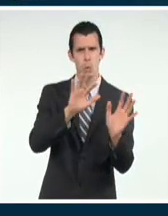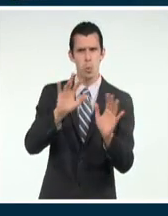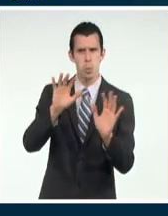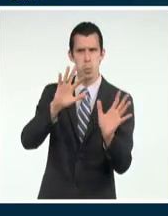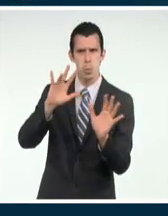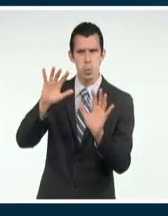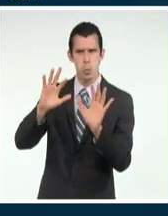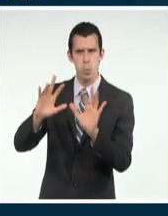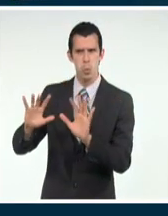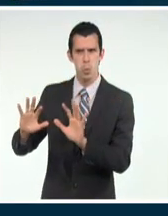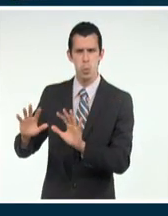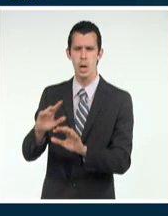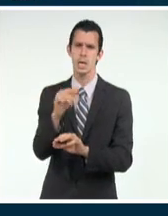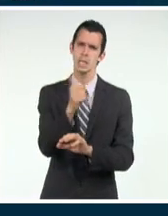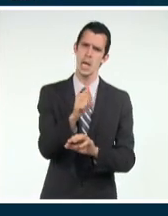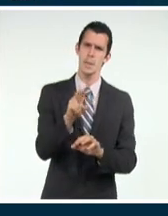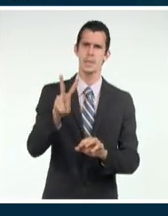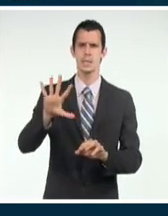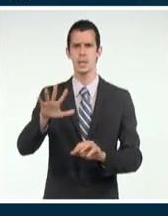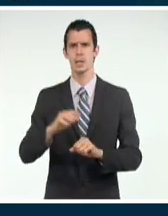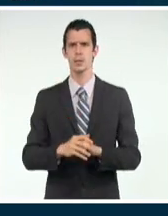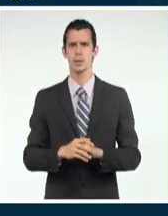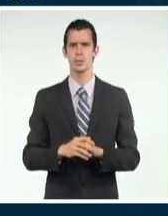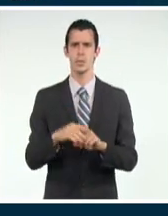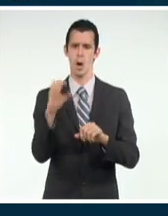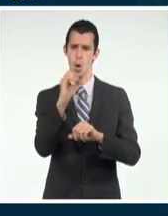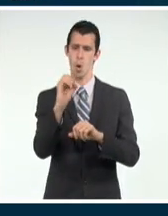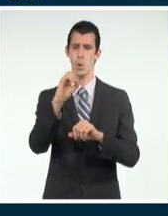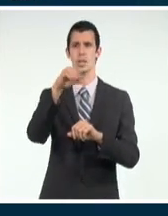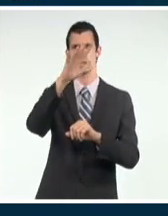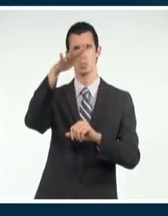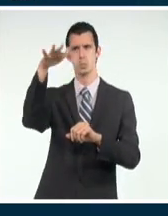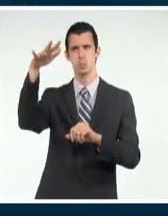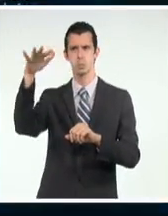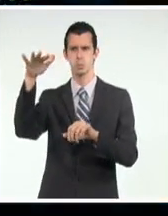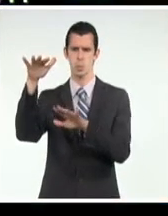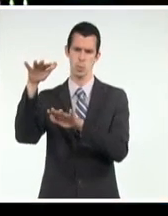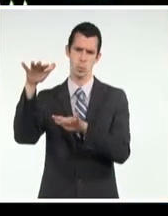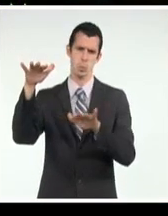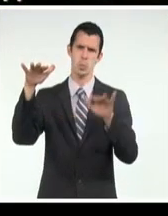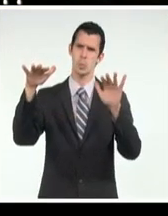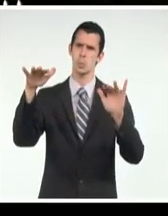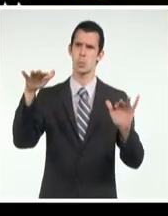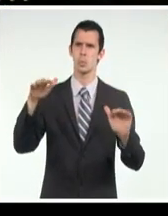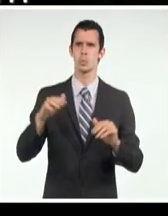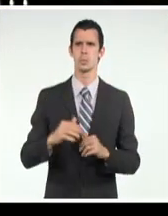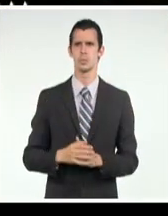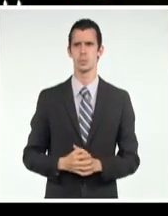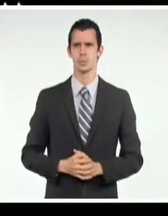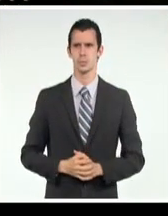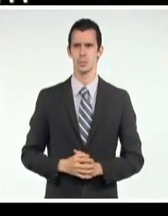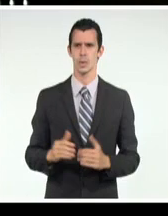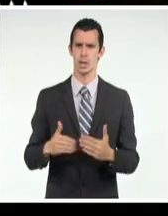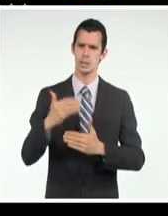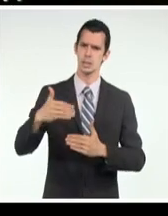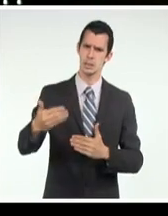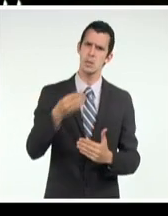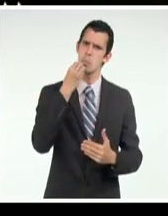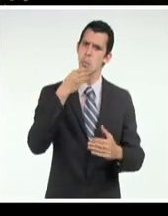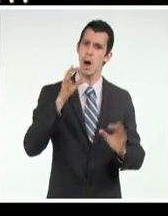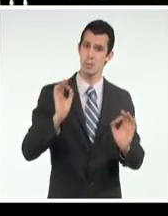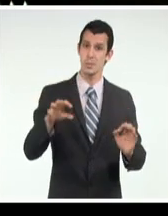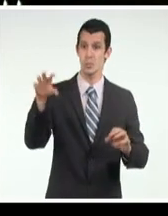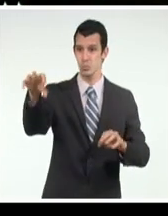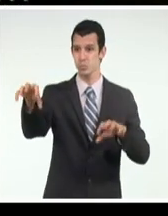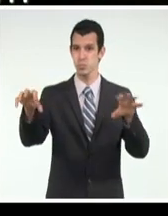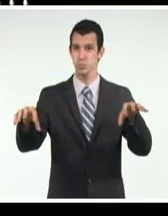por hora con oleaje en la costa norte de la región oriental y poco oleaje en el resto de las costas. Para los próximos días se mantiene la probabilidad de chubascos y tormentas